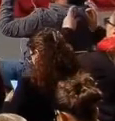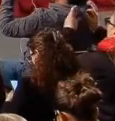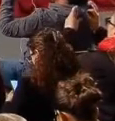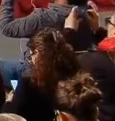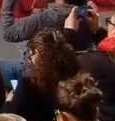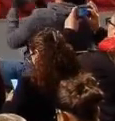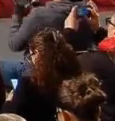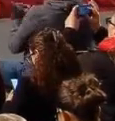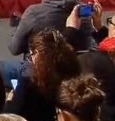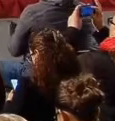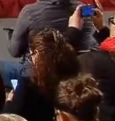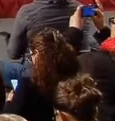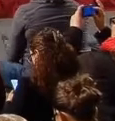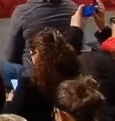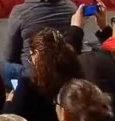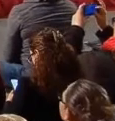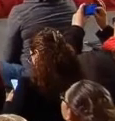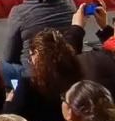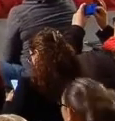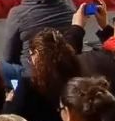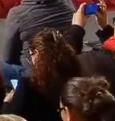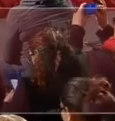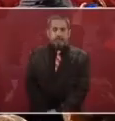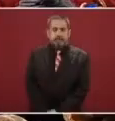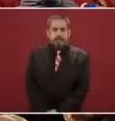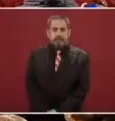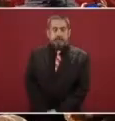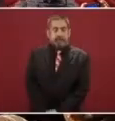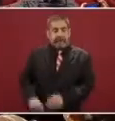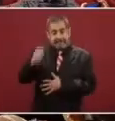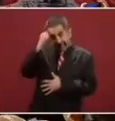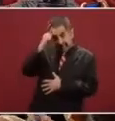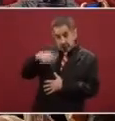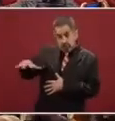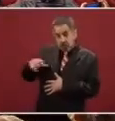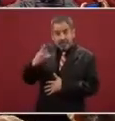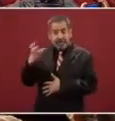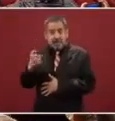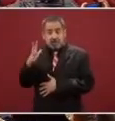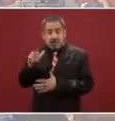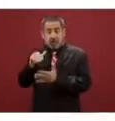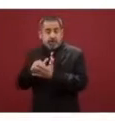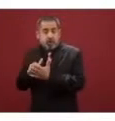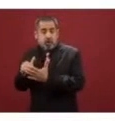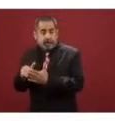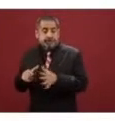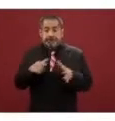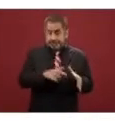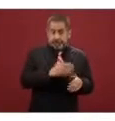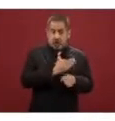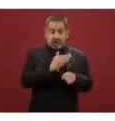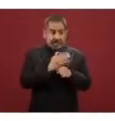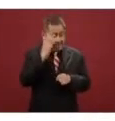en los 305,000 millones de pesos. El proyecto del Aeropuerto Internacional Felipe Ángeles está